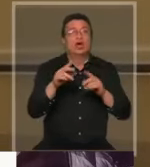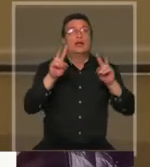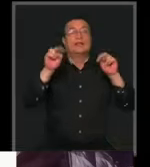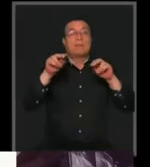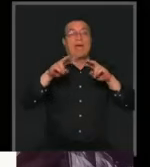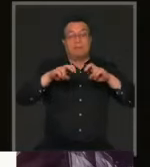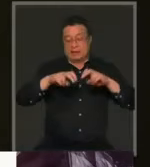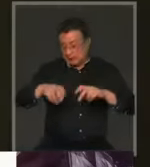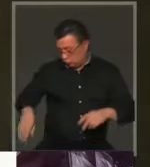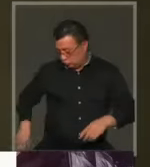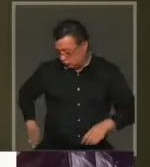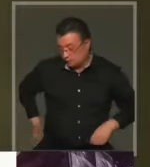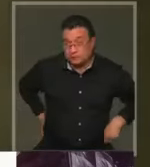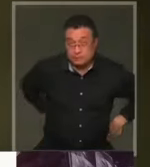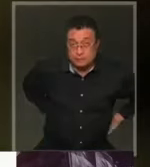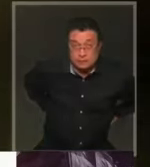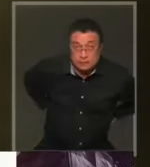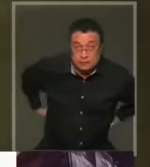investigación.